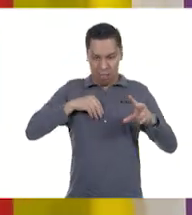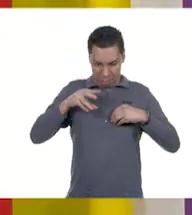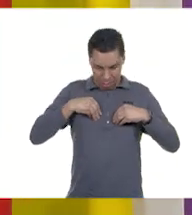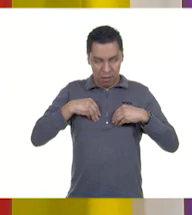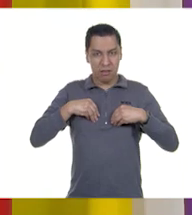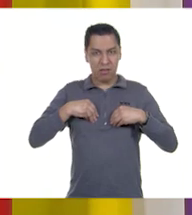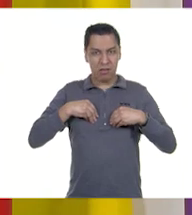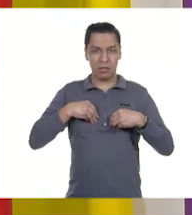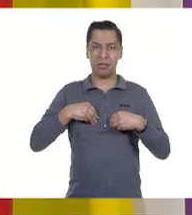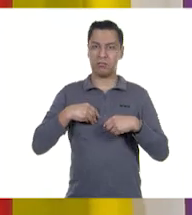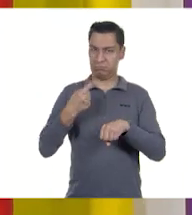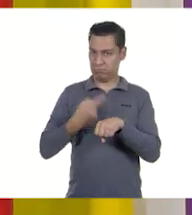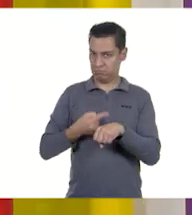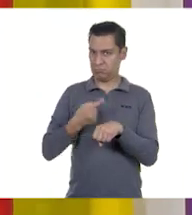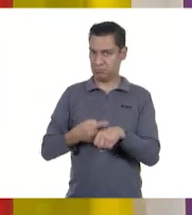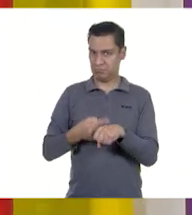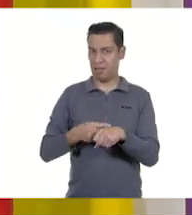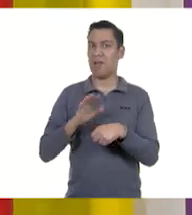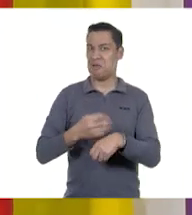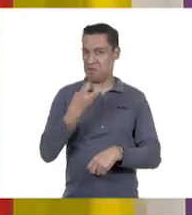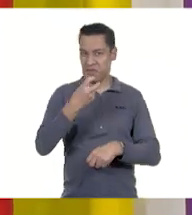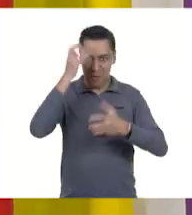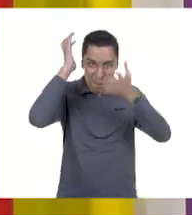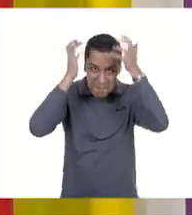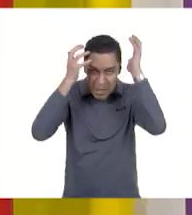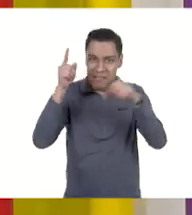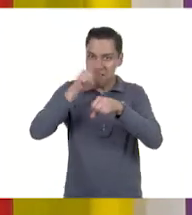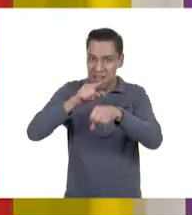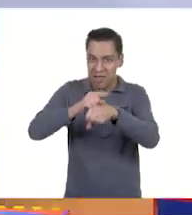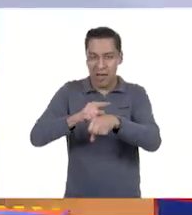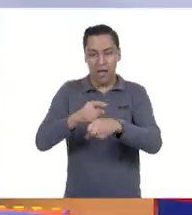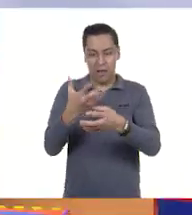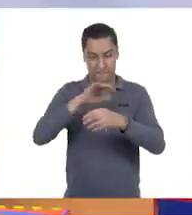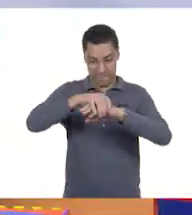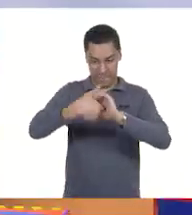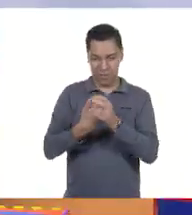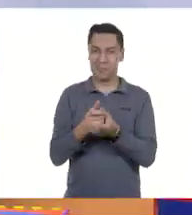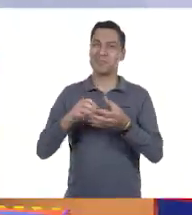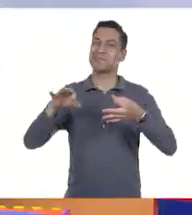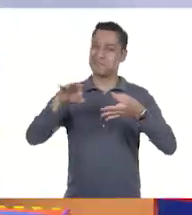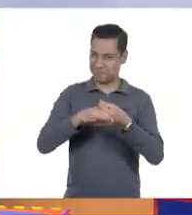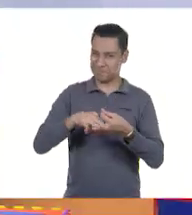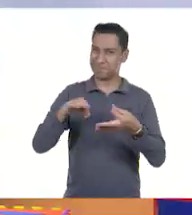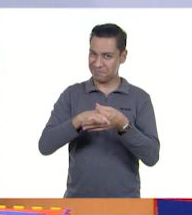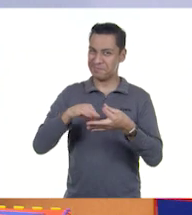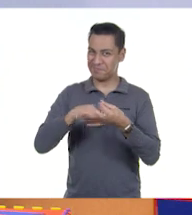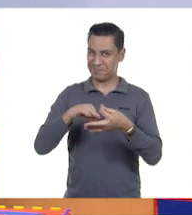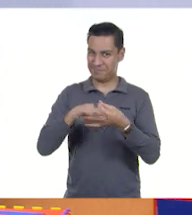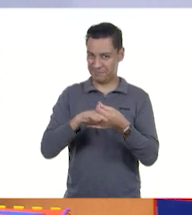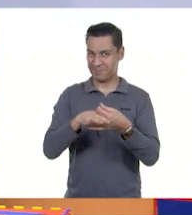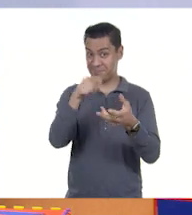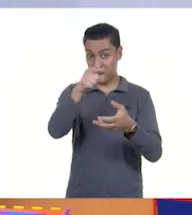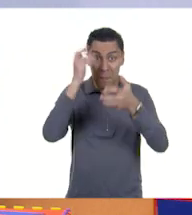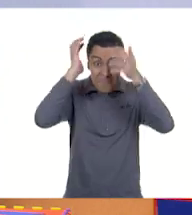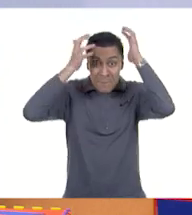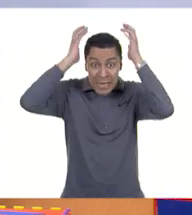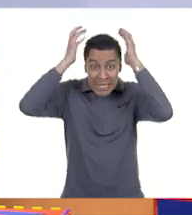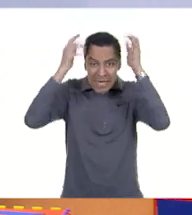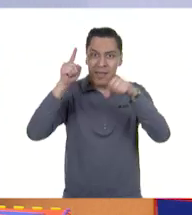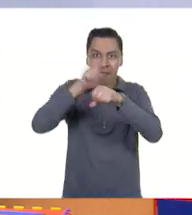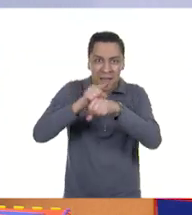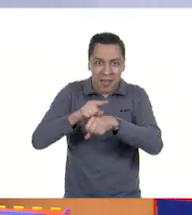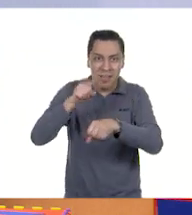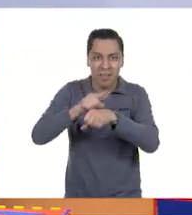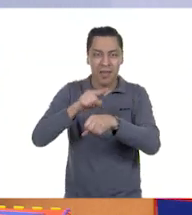eso debemos lavarnos las manos y bañarnos con frecuencia, ¿verdad? Exactamente, Eric. Con el baño diario estamos creando